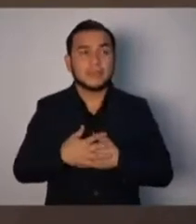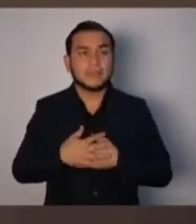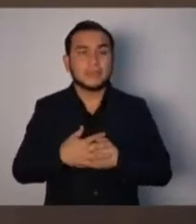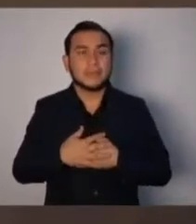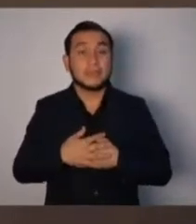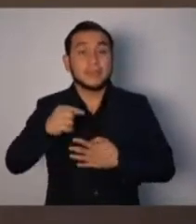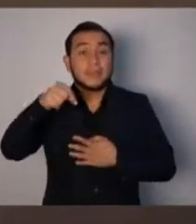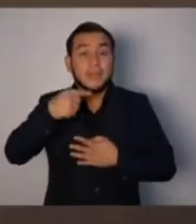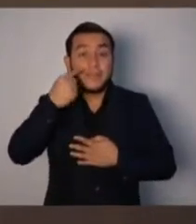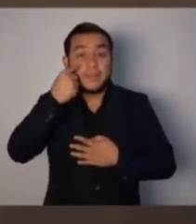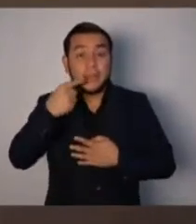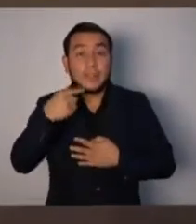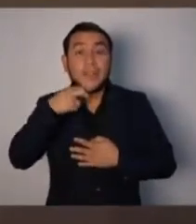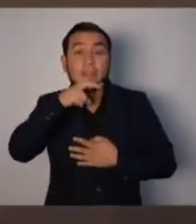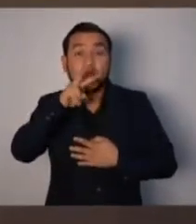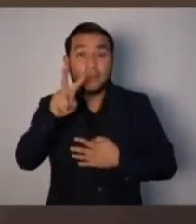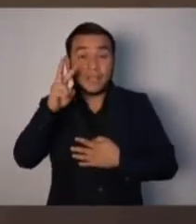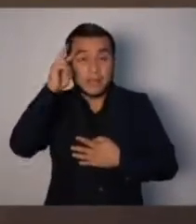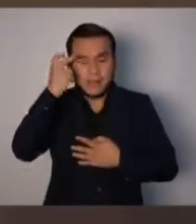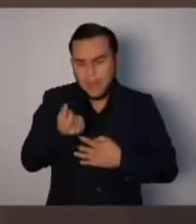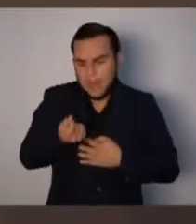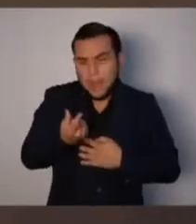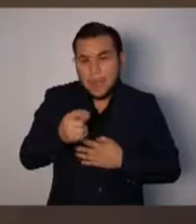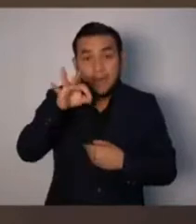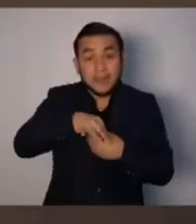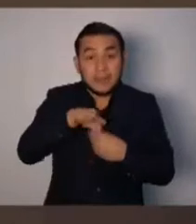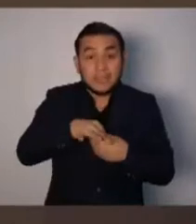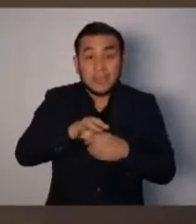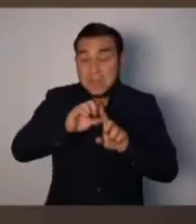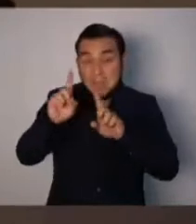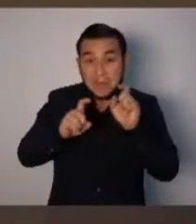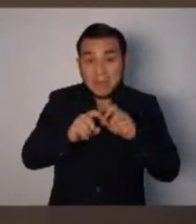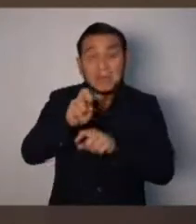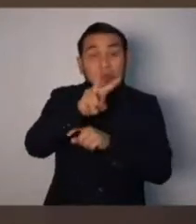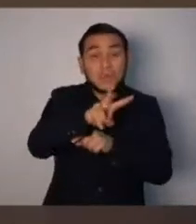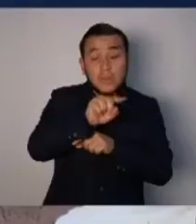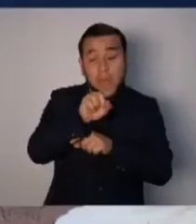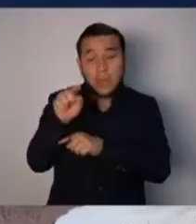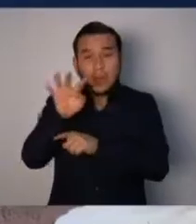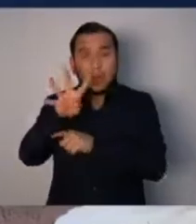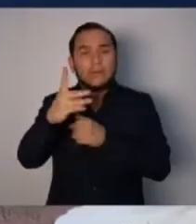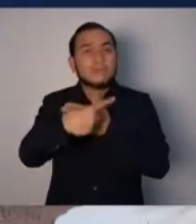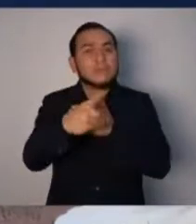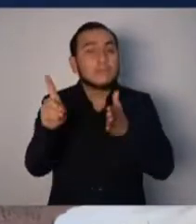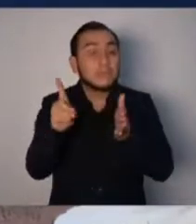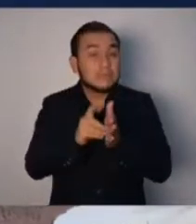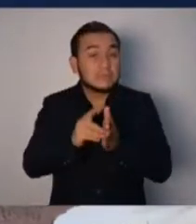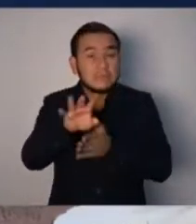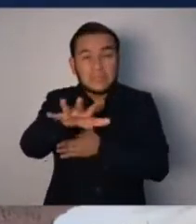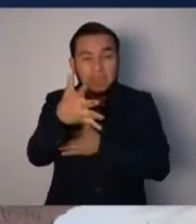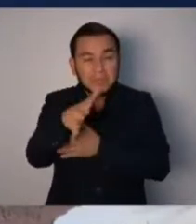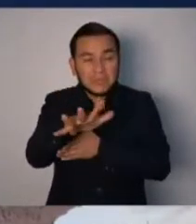y ahora el fmln está a punto de ir a una elección en donde las encuestas le dan entre dos a cuatro diputados más o menos la tercera